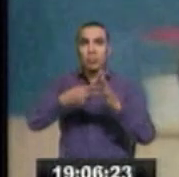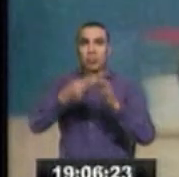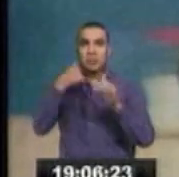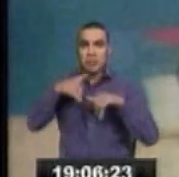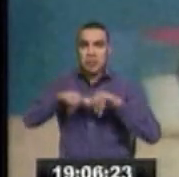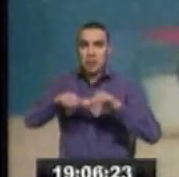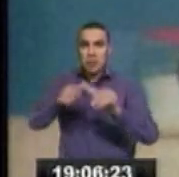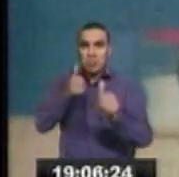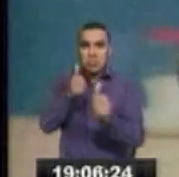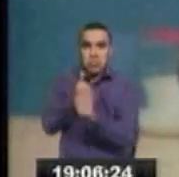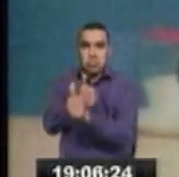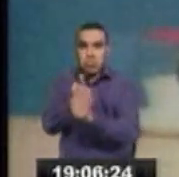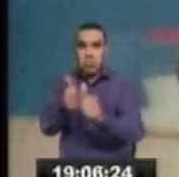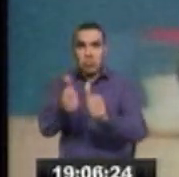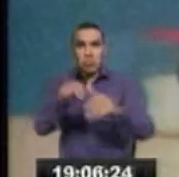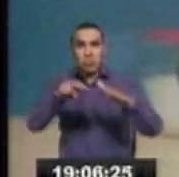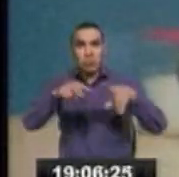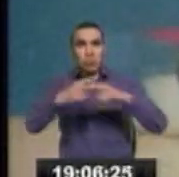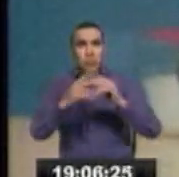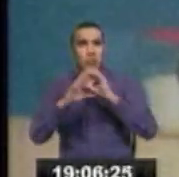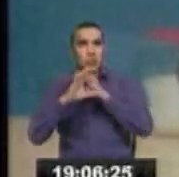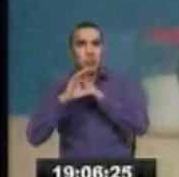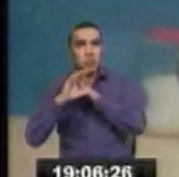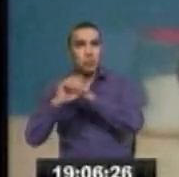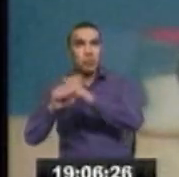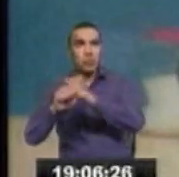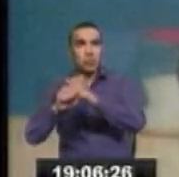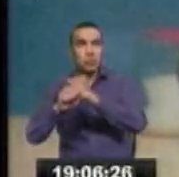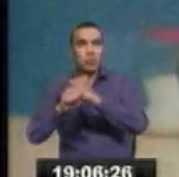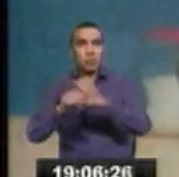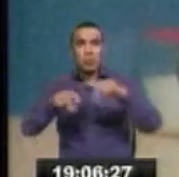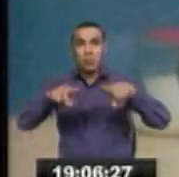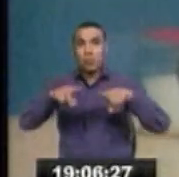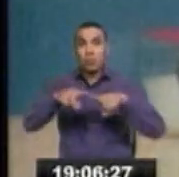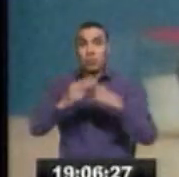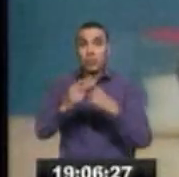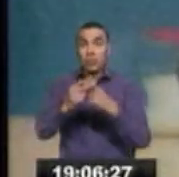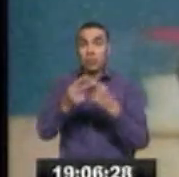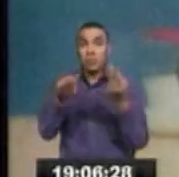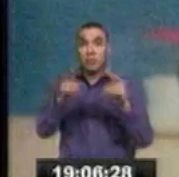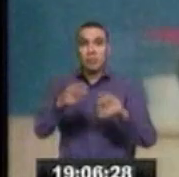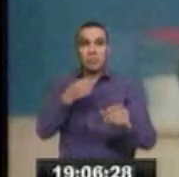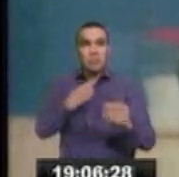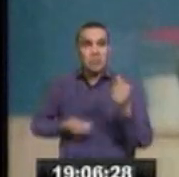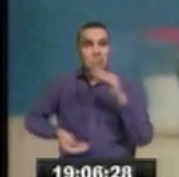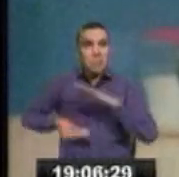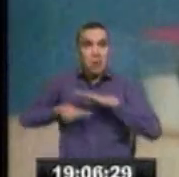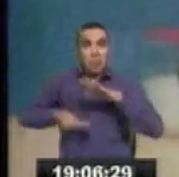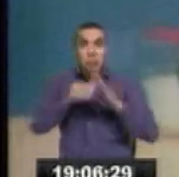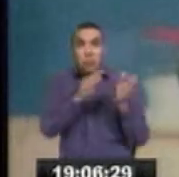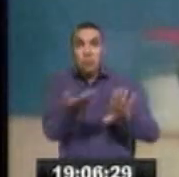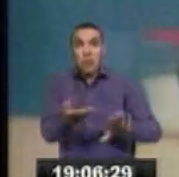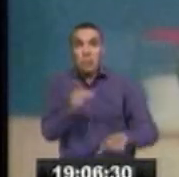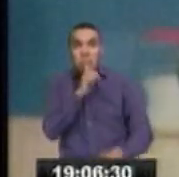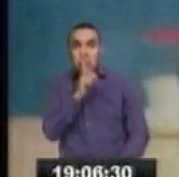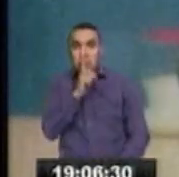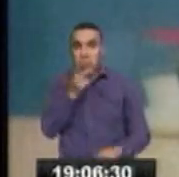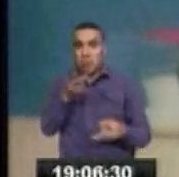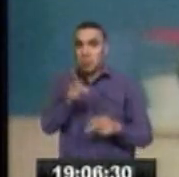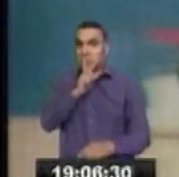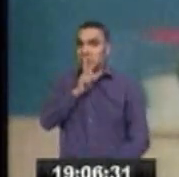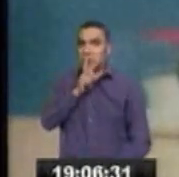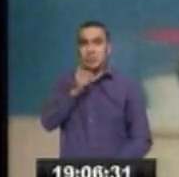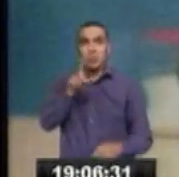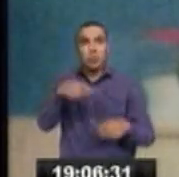seguimientos, empieza a secuestrarlos, se empieza a solapar crímenes y empieza sobre